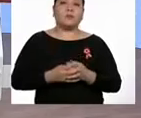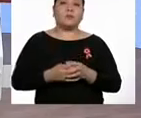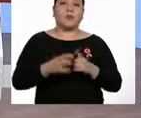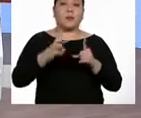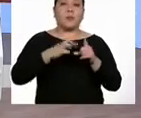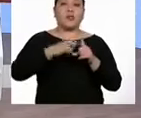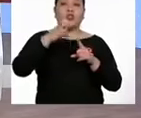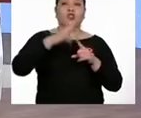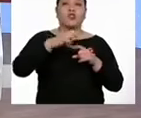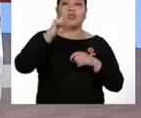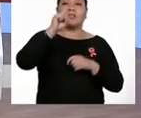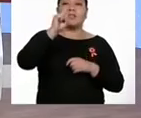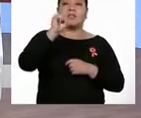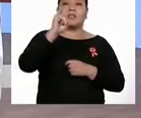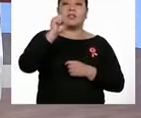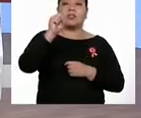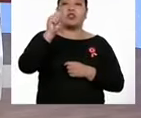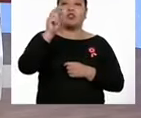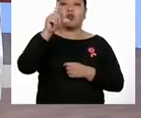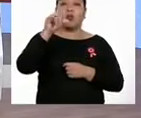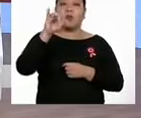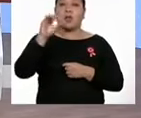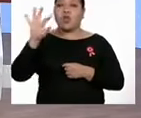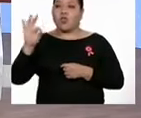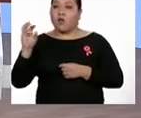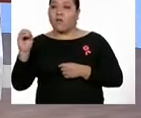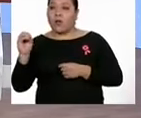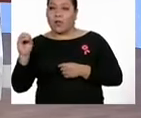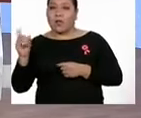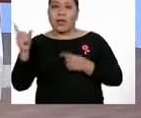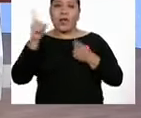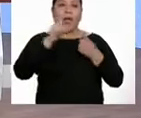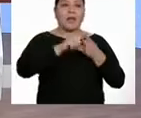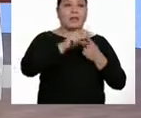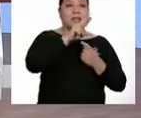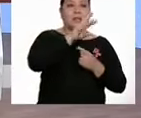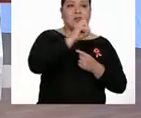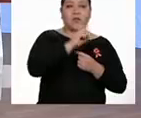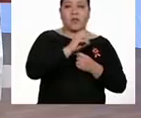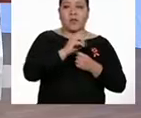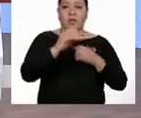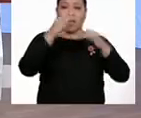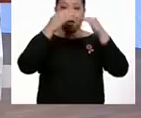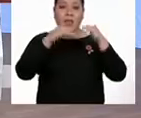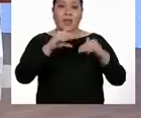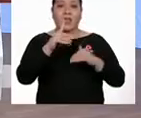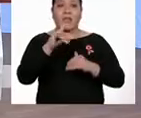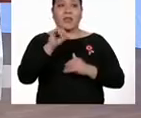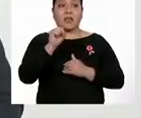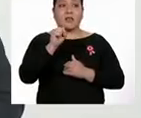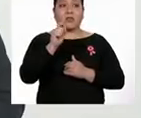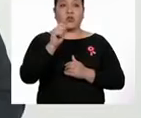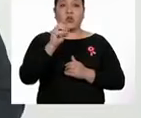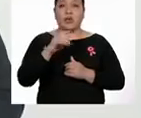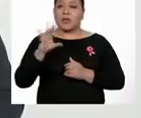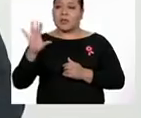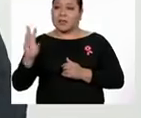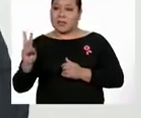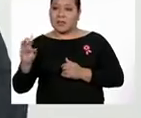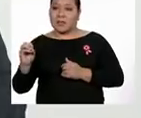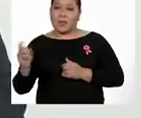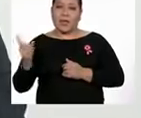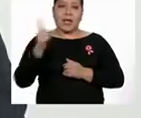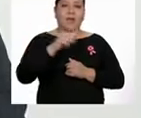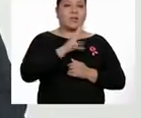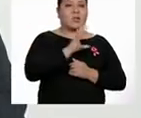presión sistólica entre 90 y 120 y la diastólica entre 60 y 80.